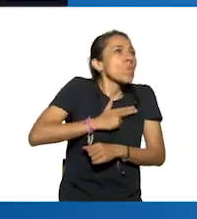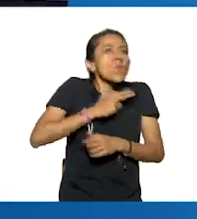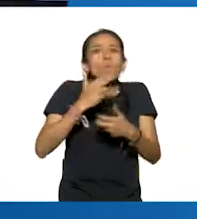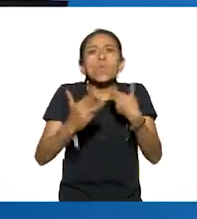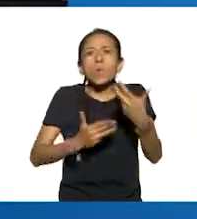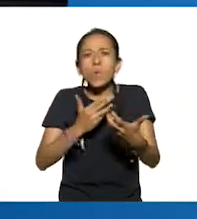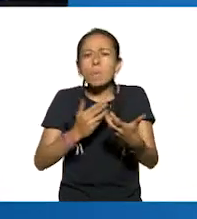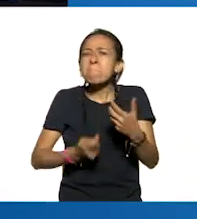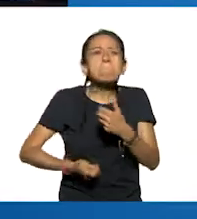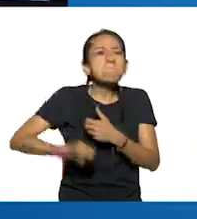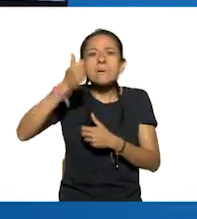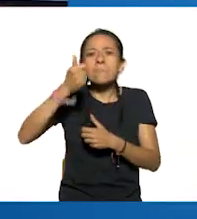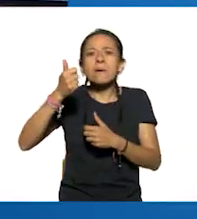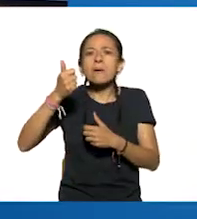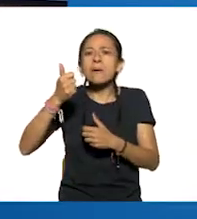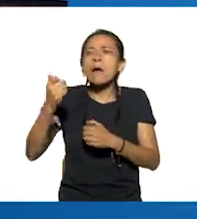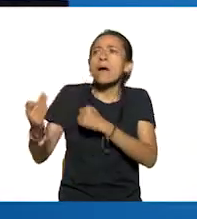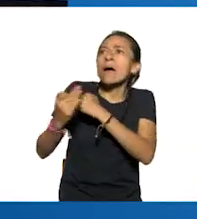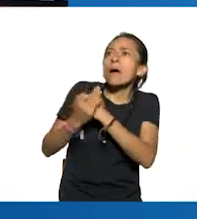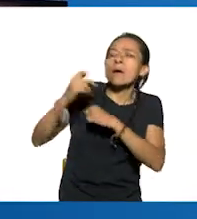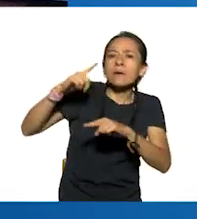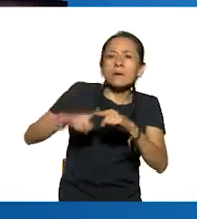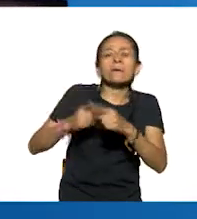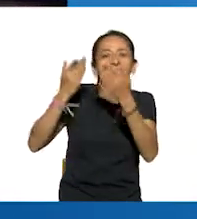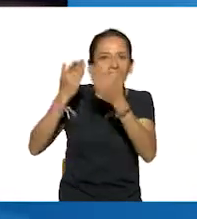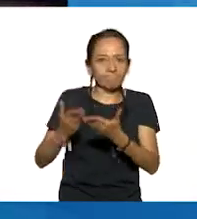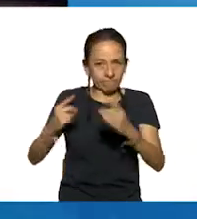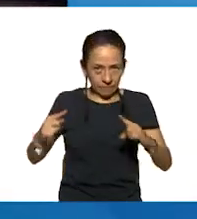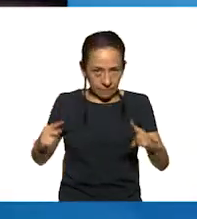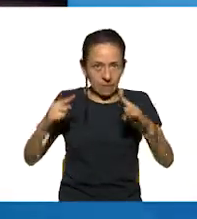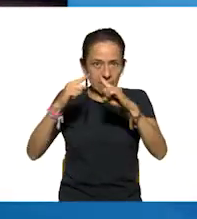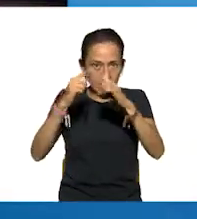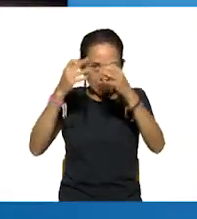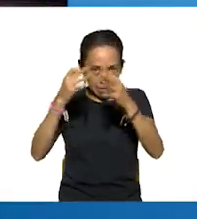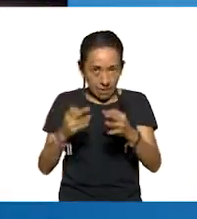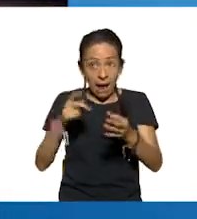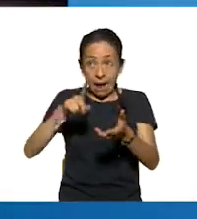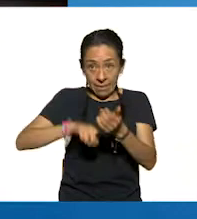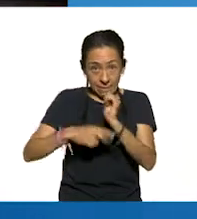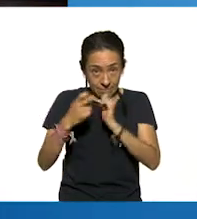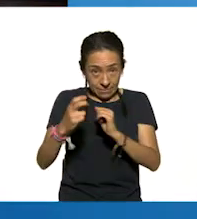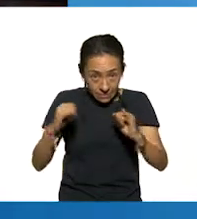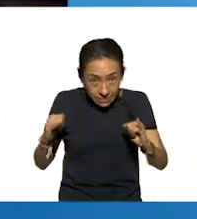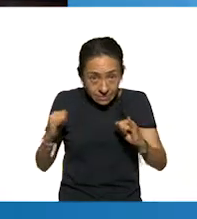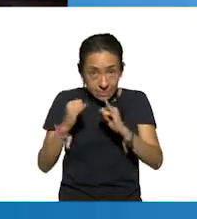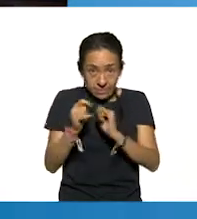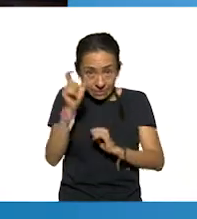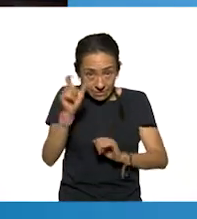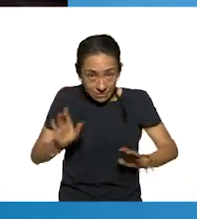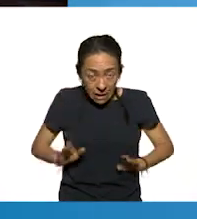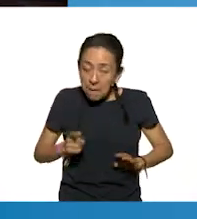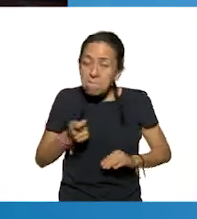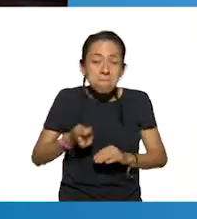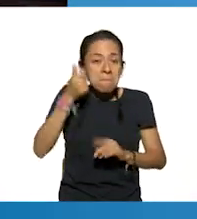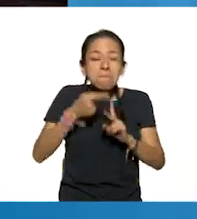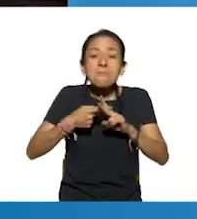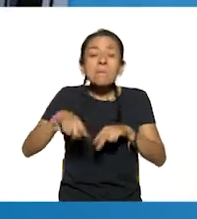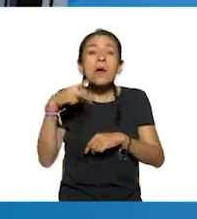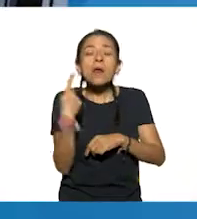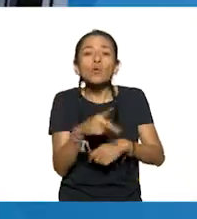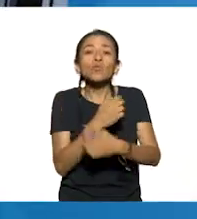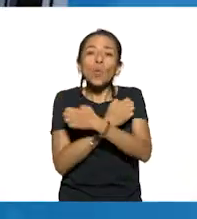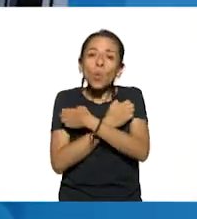la iglesia. Y en este instituto él recibe su primera educación. Es